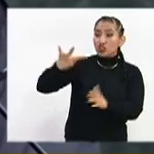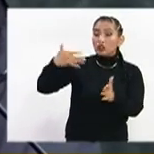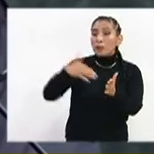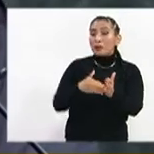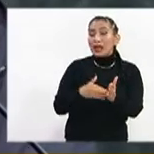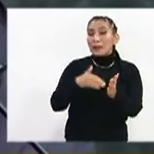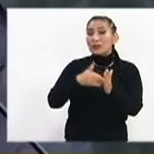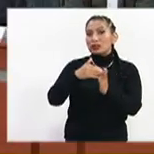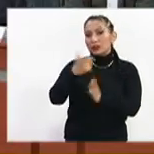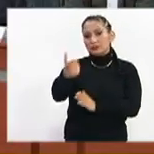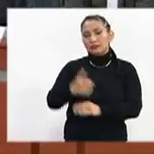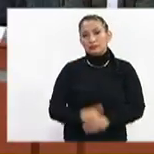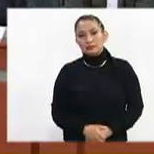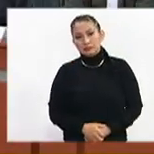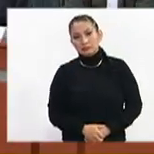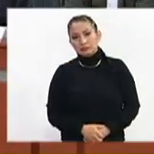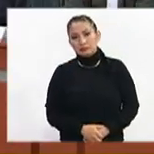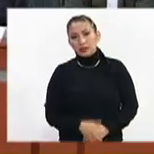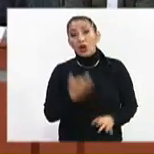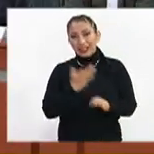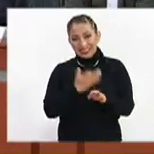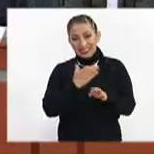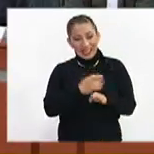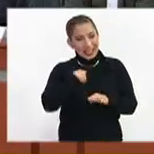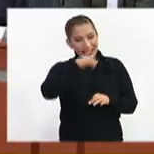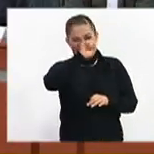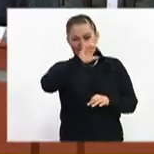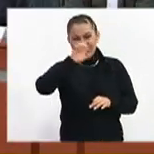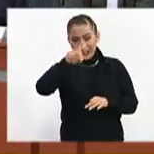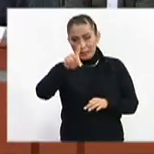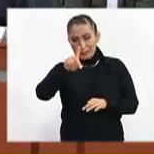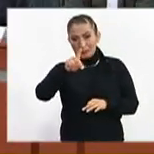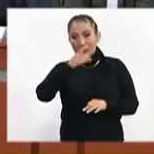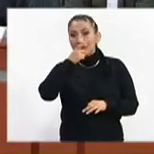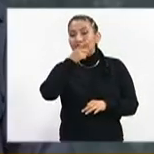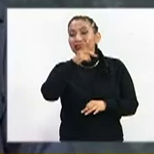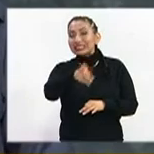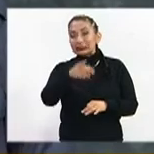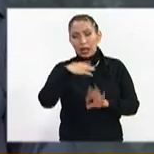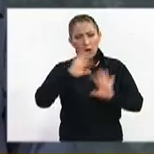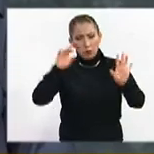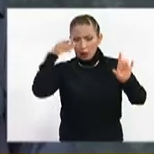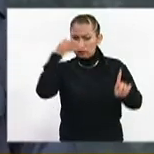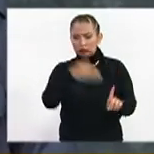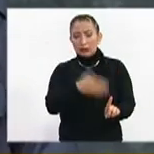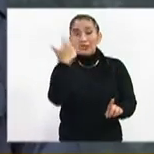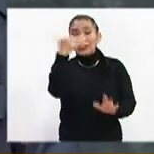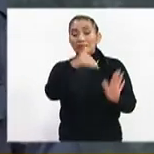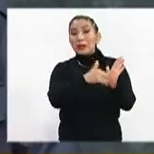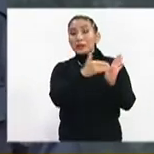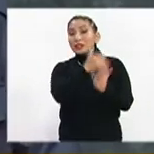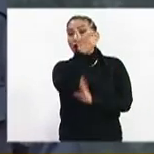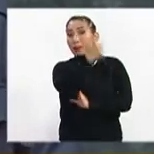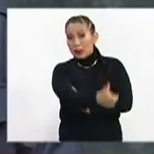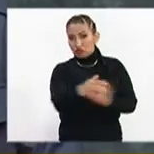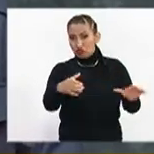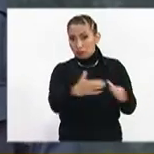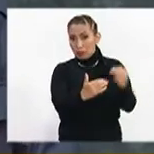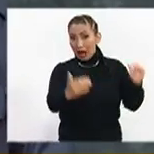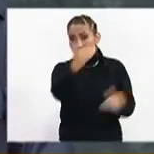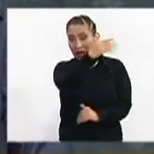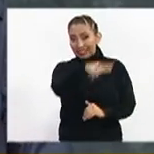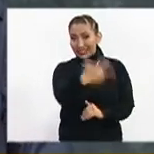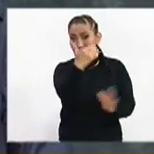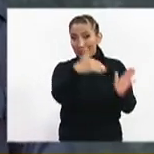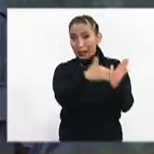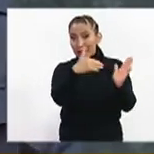8,000 millones, y al monto que dio la Secretaría de Educación, y eso solo por concentrarnos, que fue de más de 10,000 millones de pesos,